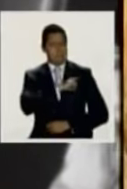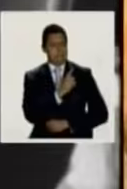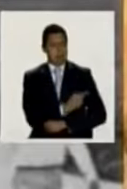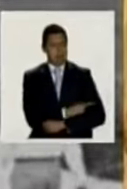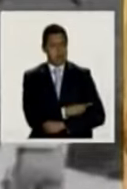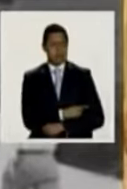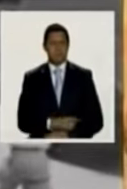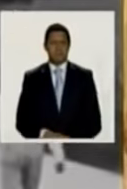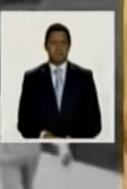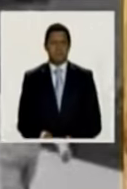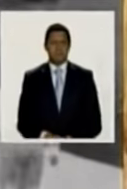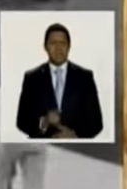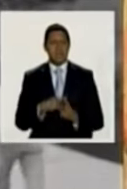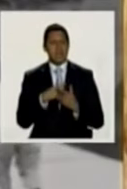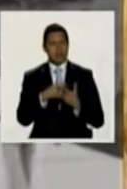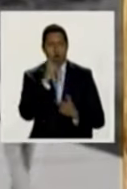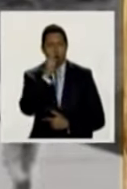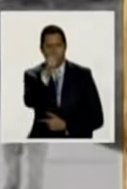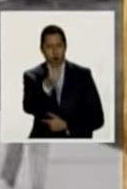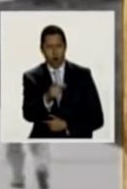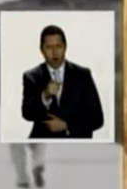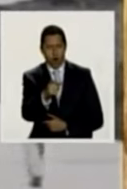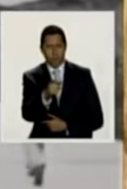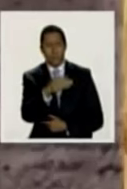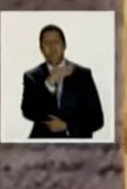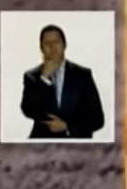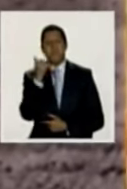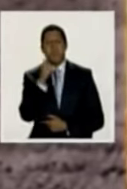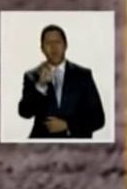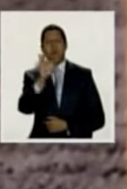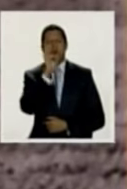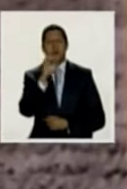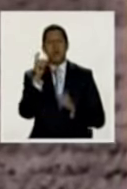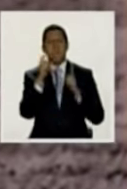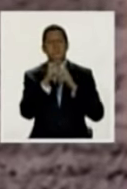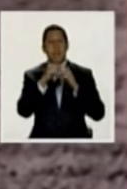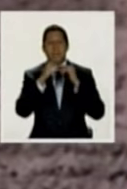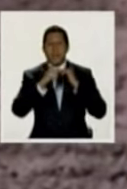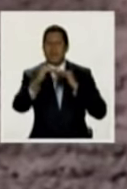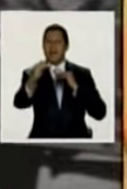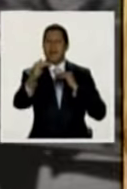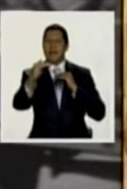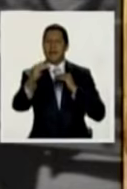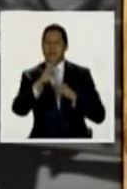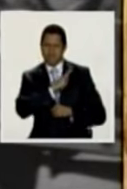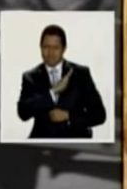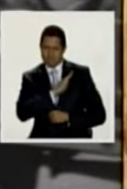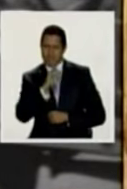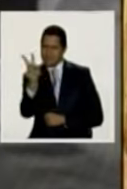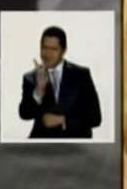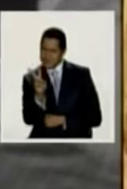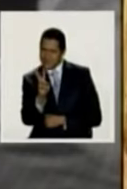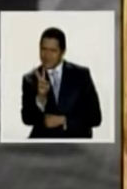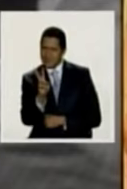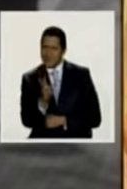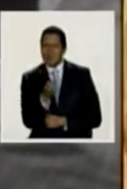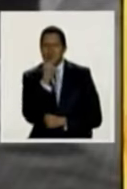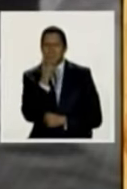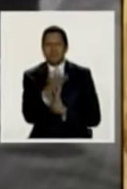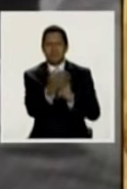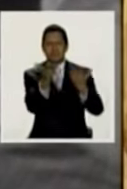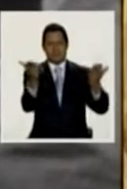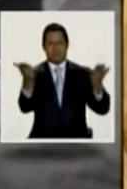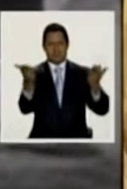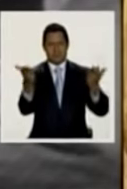poder. Por eso a Gallegos le fue mejor cuando escogió las palabras del llano, de su país en general, para echarlas al